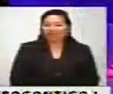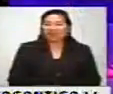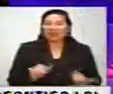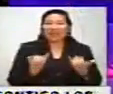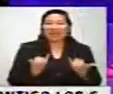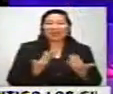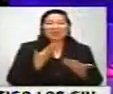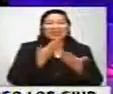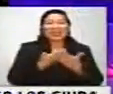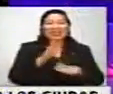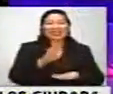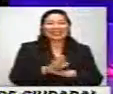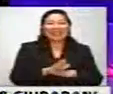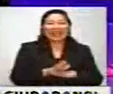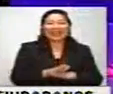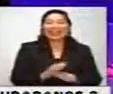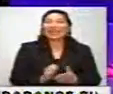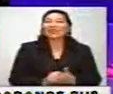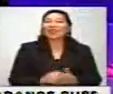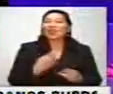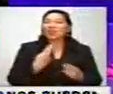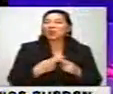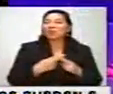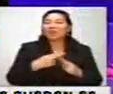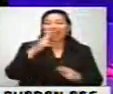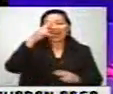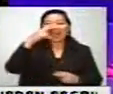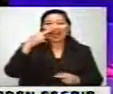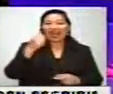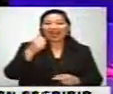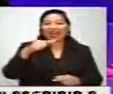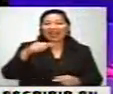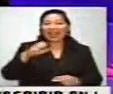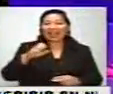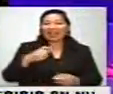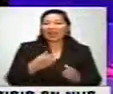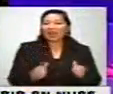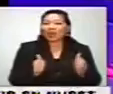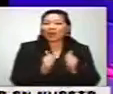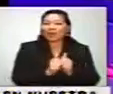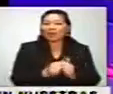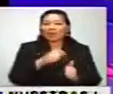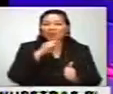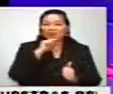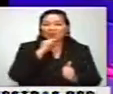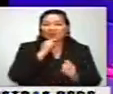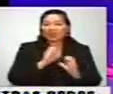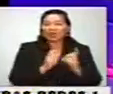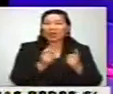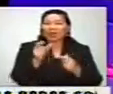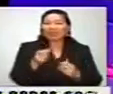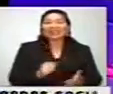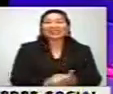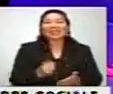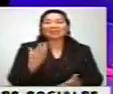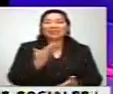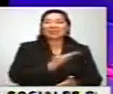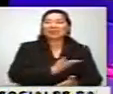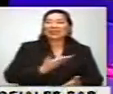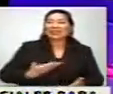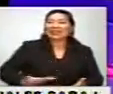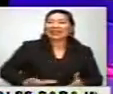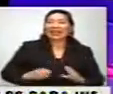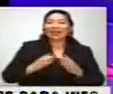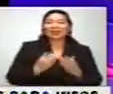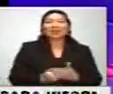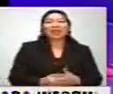3 de la tarde con 27 minutos nuevamente. Los saluda Raquel Salazar, esto es Agenda Parlamentaria. Estamos en compañía de la congresista y vicepresidenta de